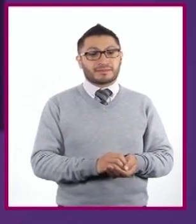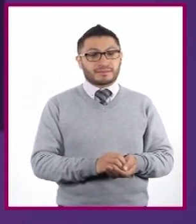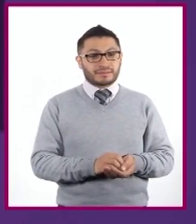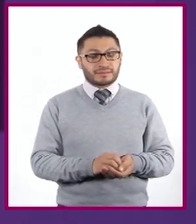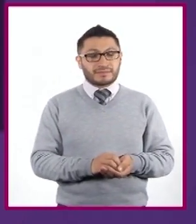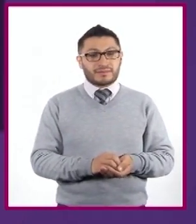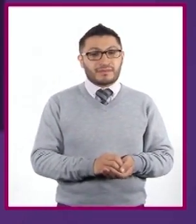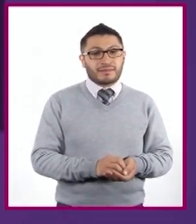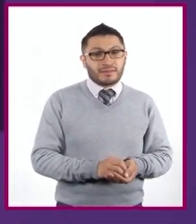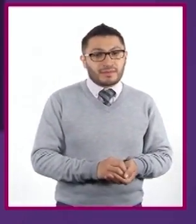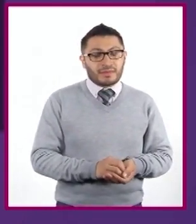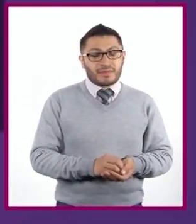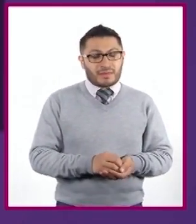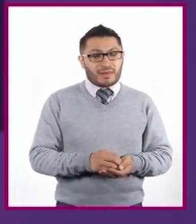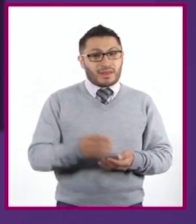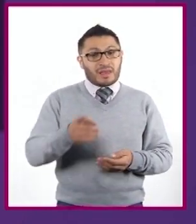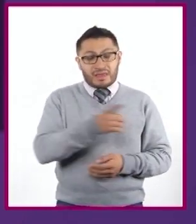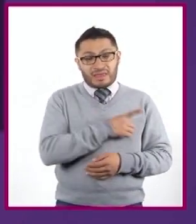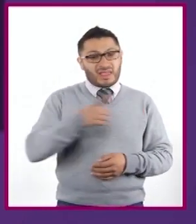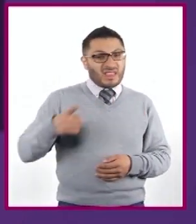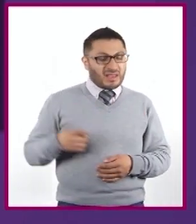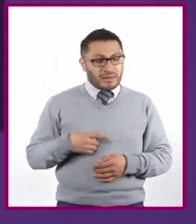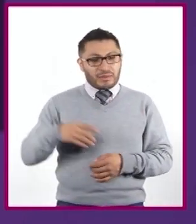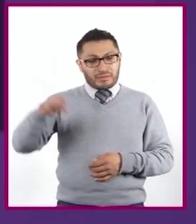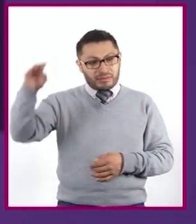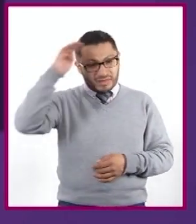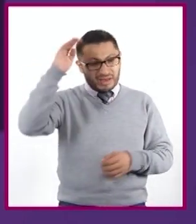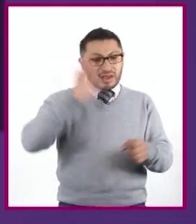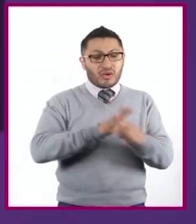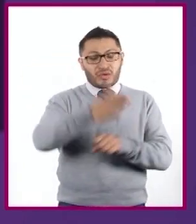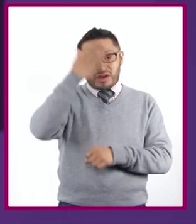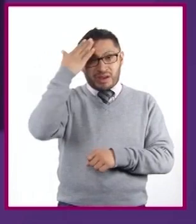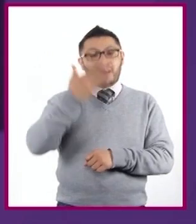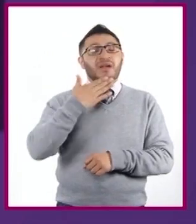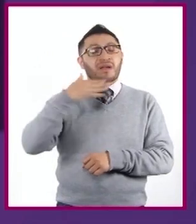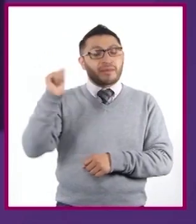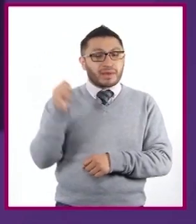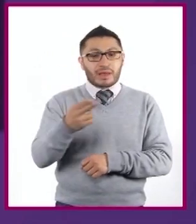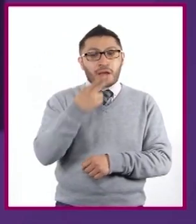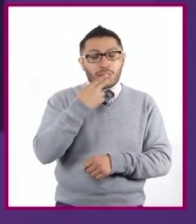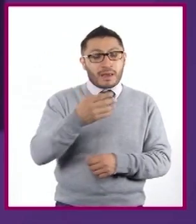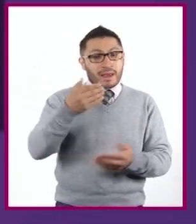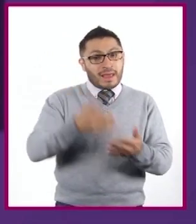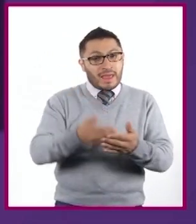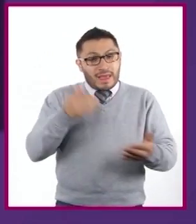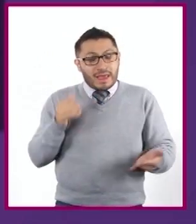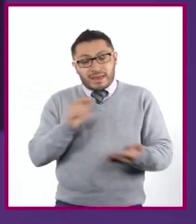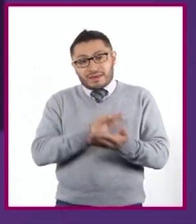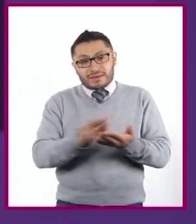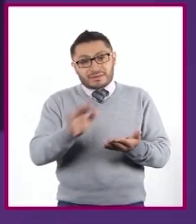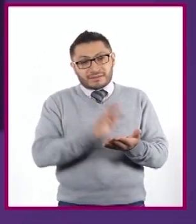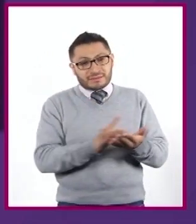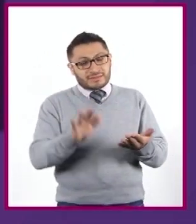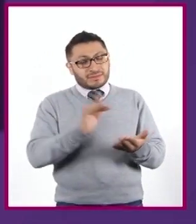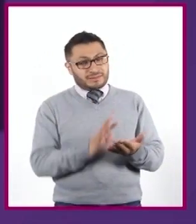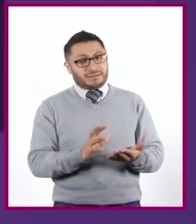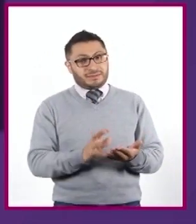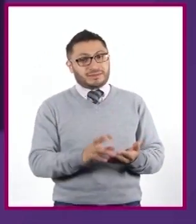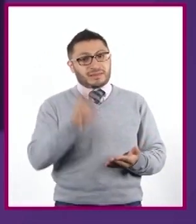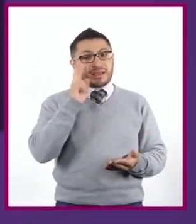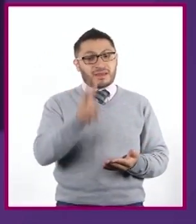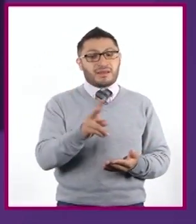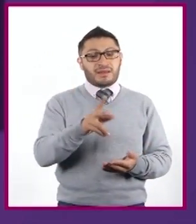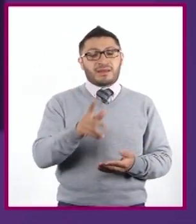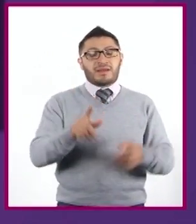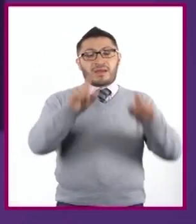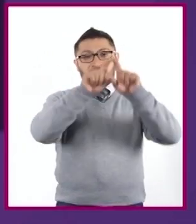Antes de empezar, debemos preguntarnos qué habilidades ponemos en práctica antes de leer un texto. Cuando vemos el